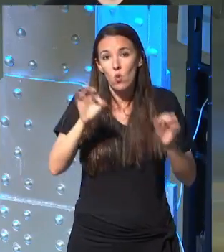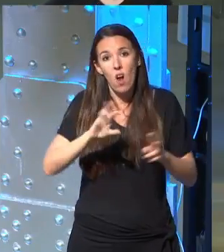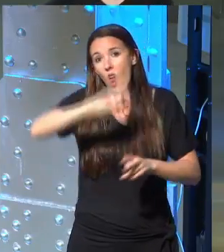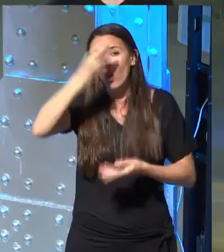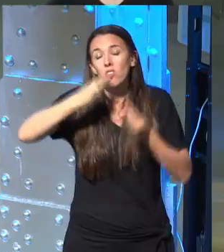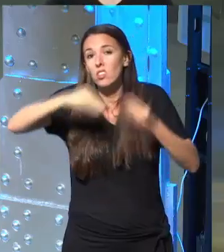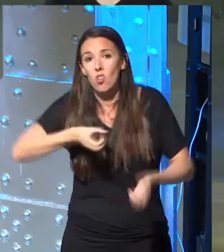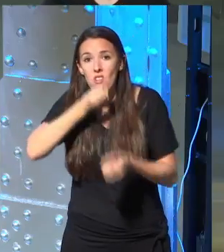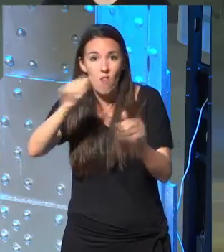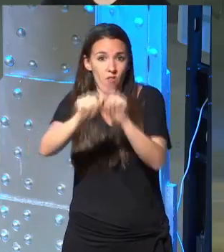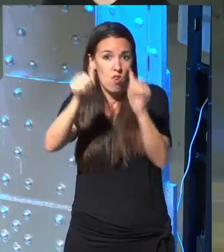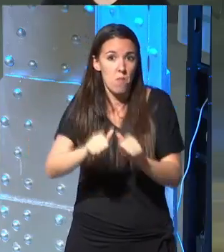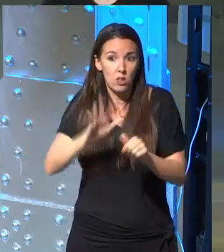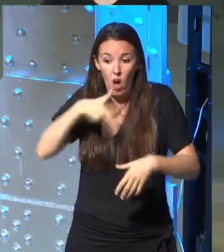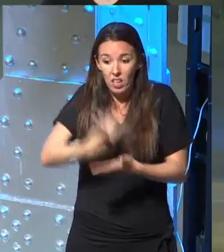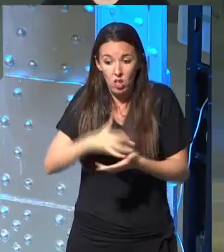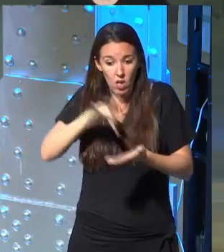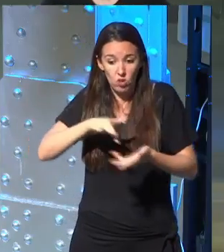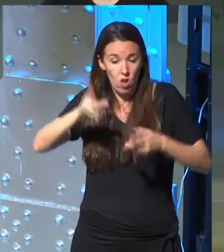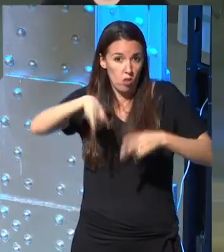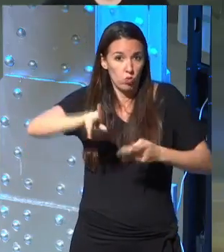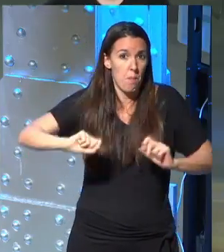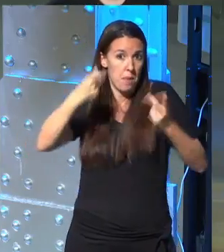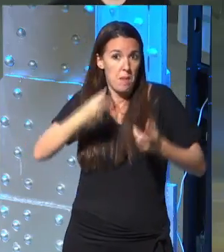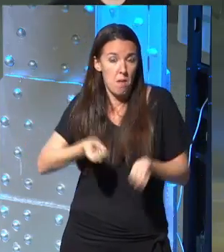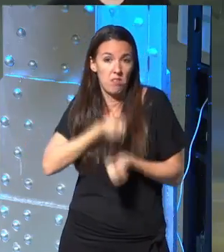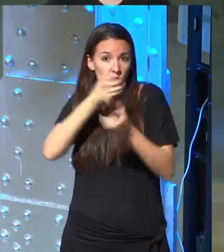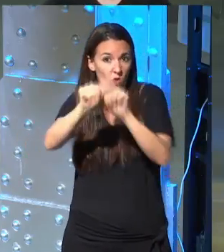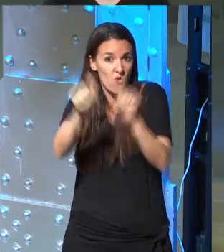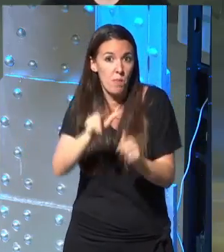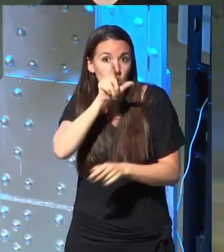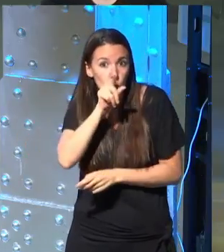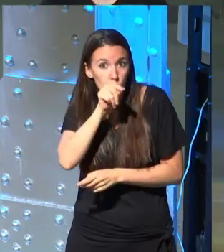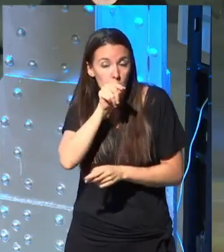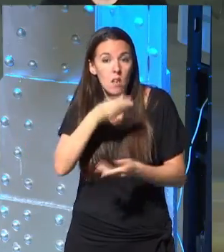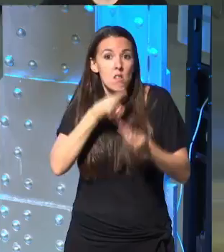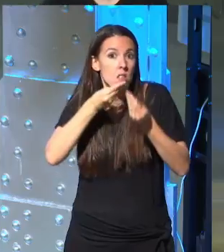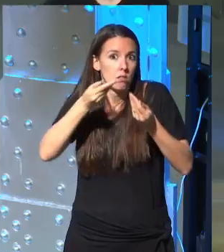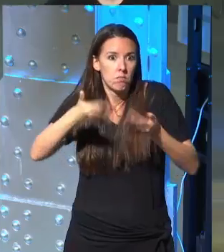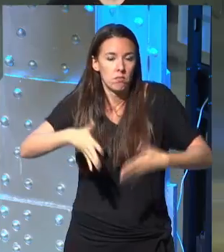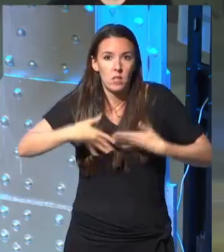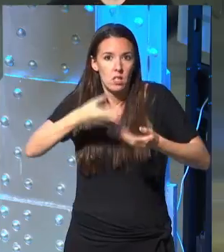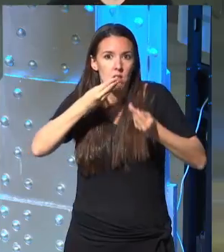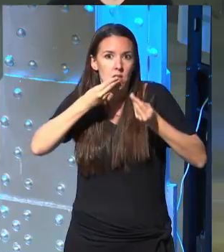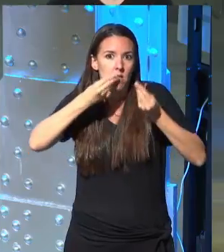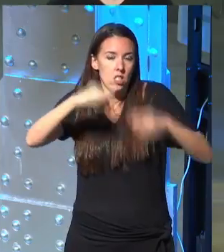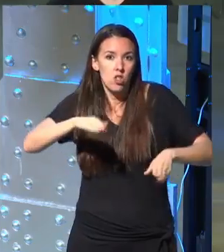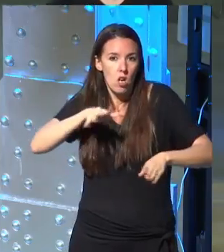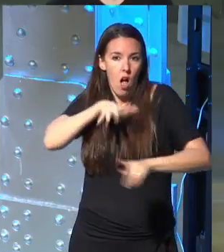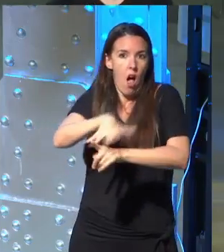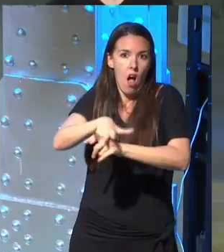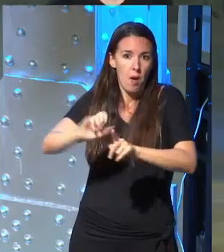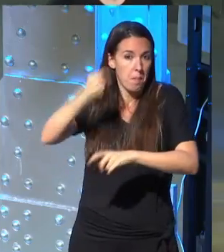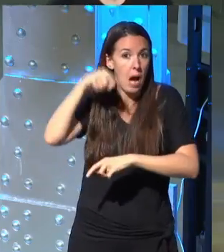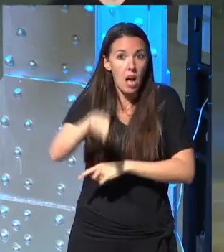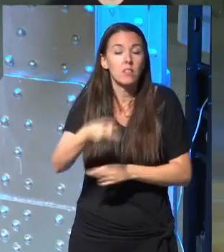otra historia más que he contado en un formato que no había contado hasta ahora. Y que de repente ha sido la historia que ha llegado más gente. Entonces, claro,